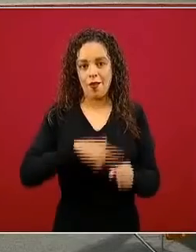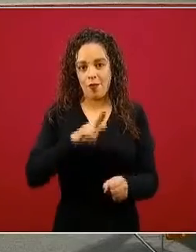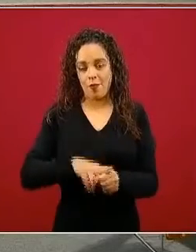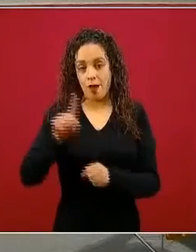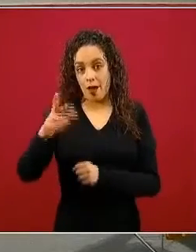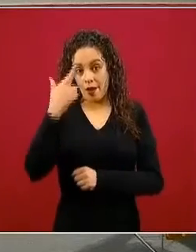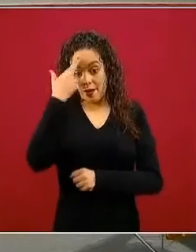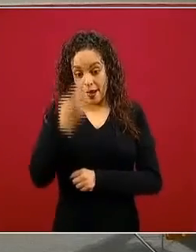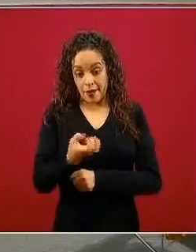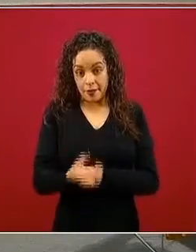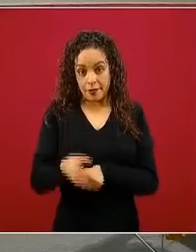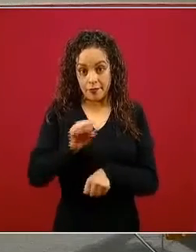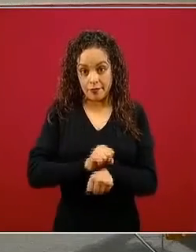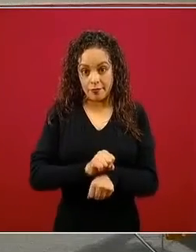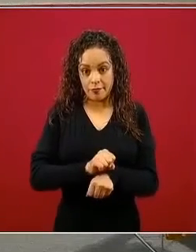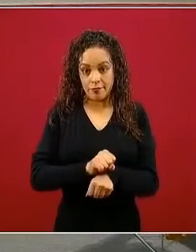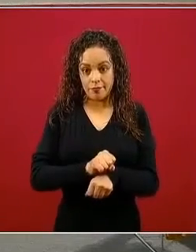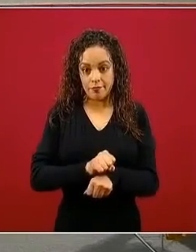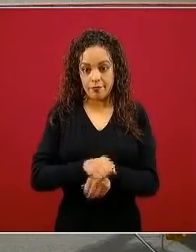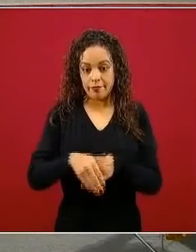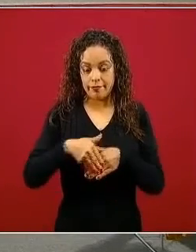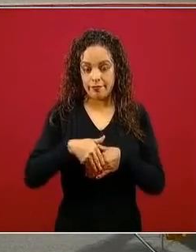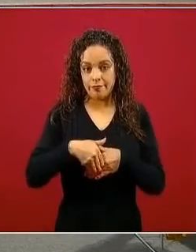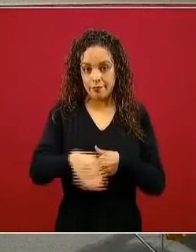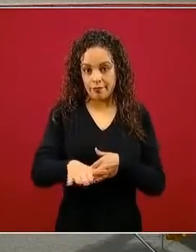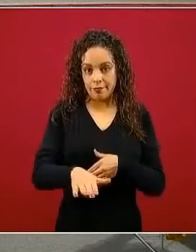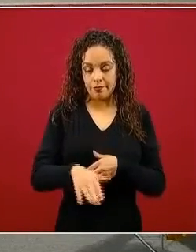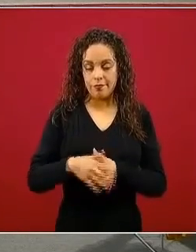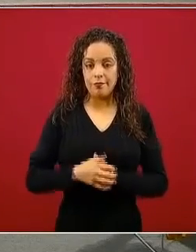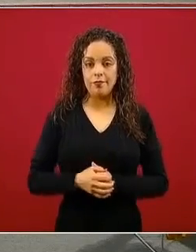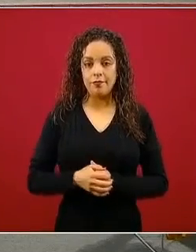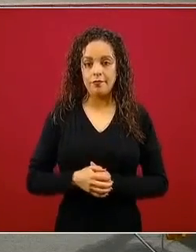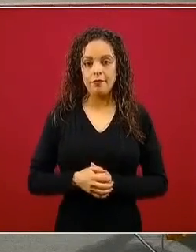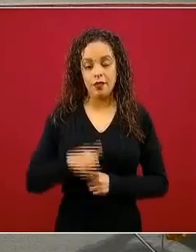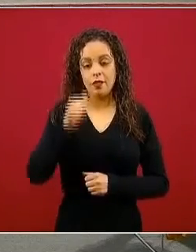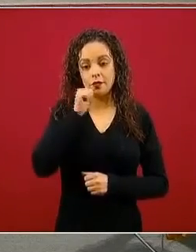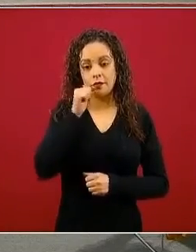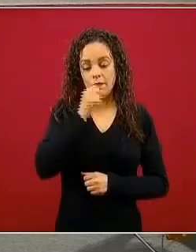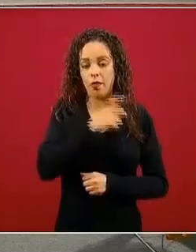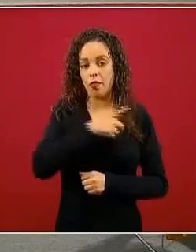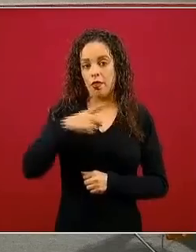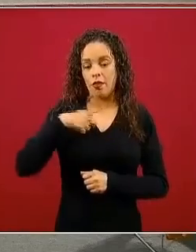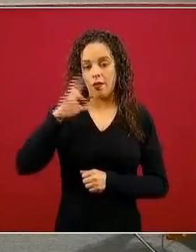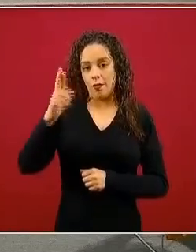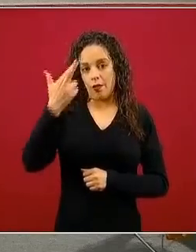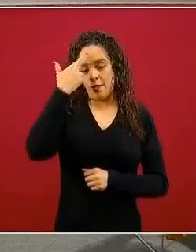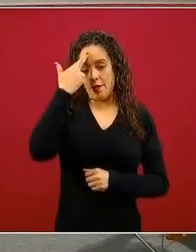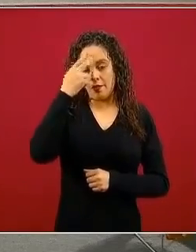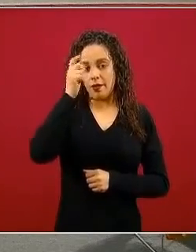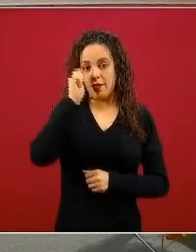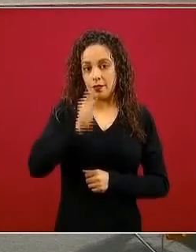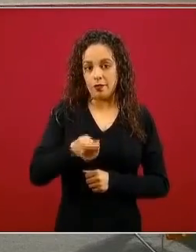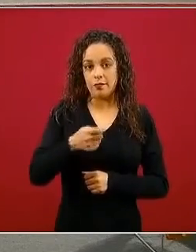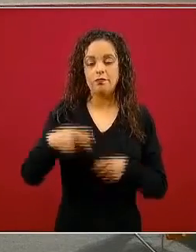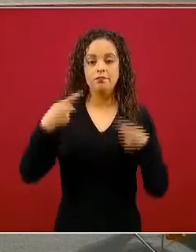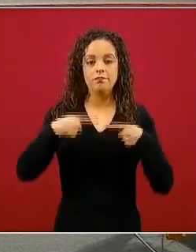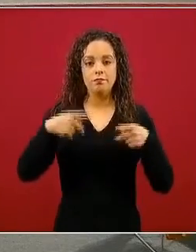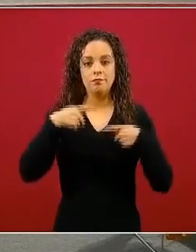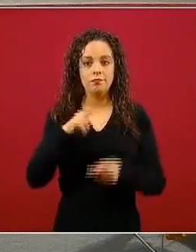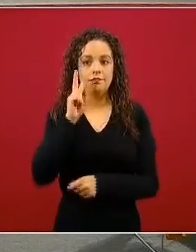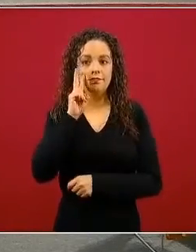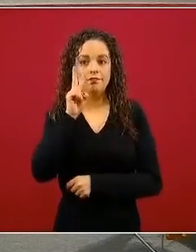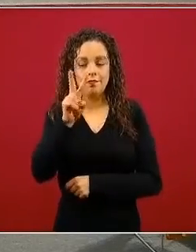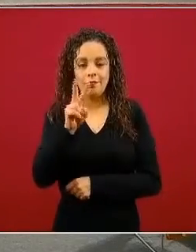semana, y es precisamente la siguiente diapositiva, y es importante siempre estarlo recordando, sobre todo para las personas que nos están viendo desde sus